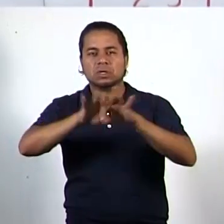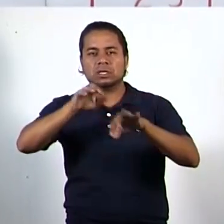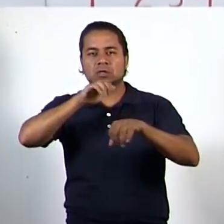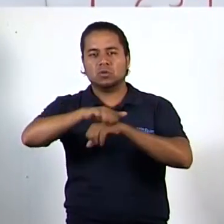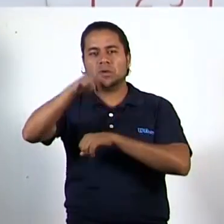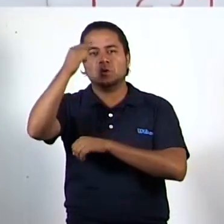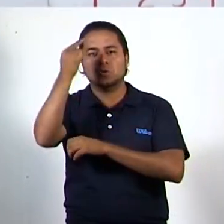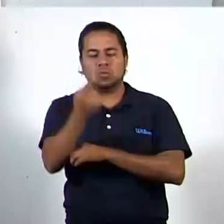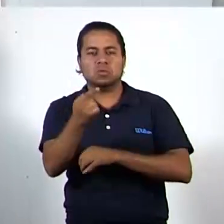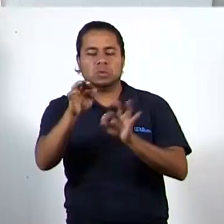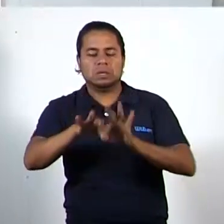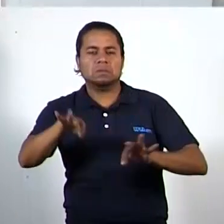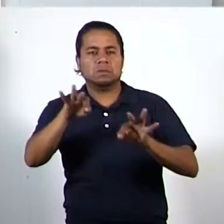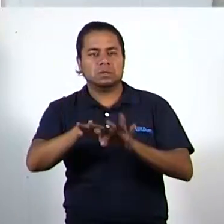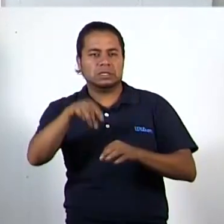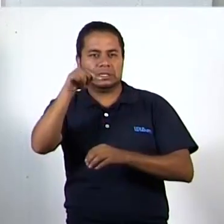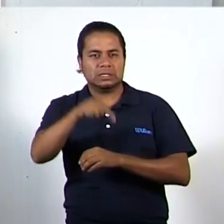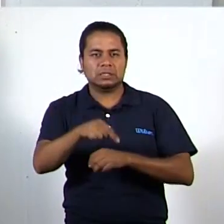en todo este universo de números.